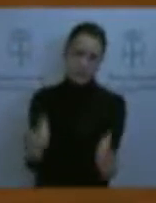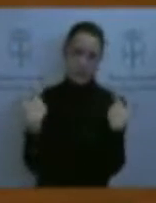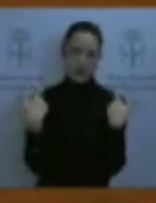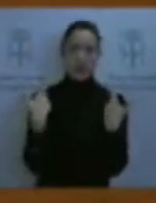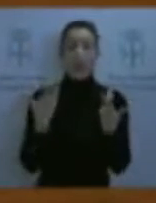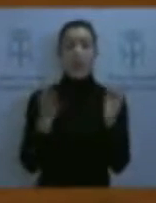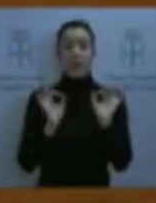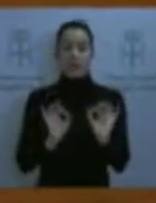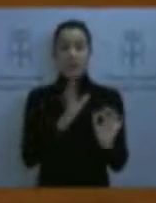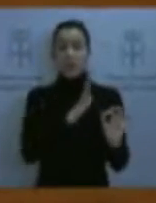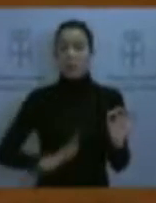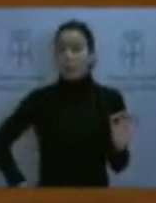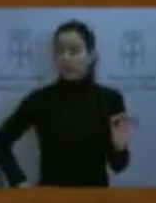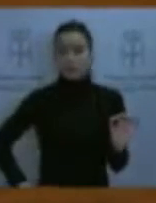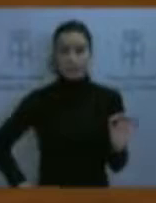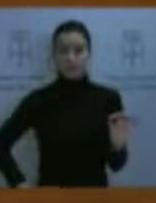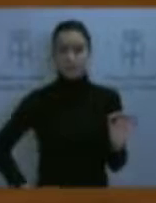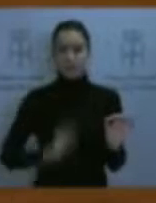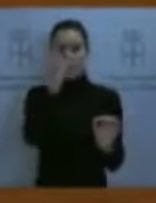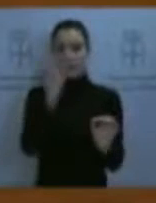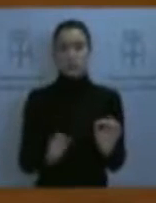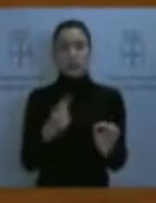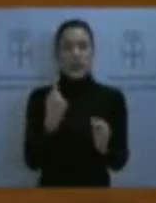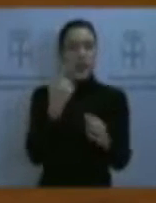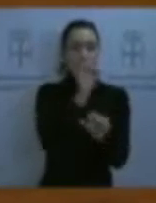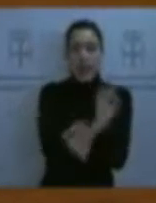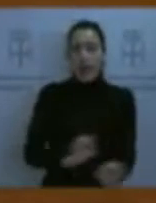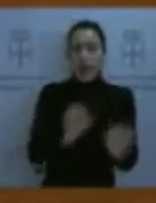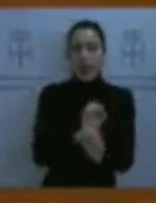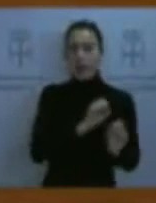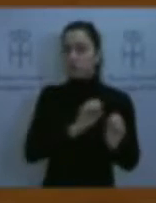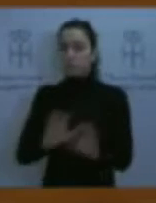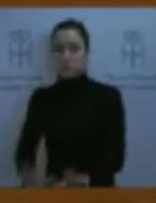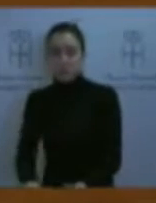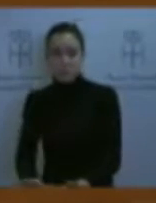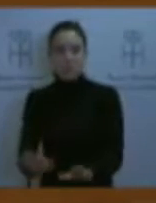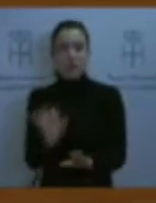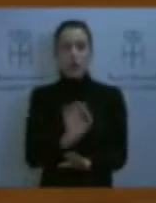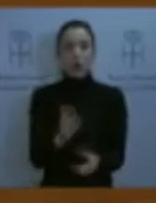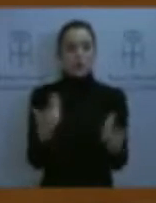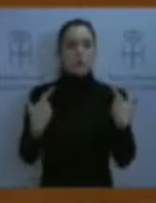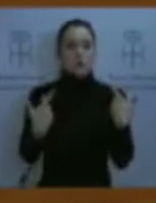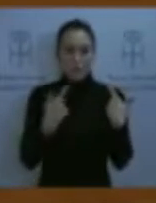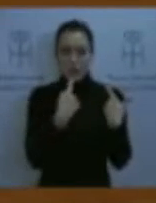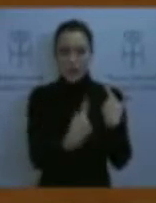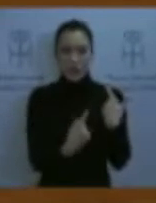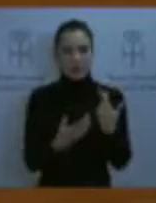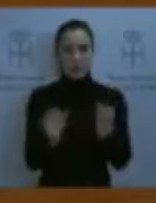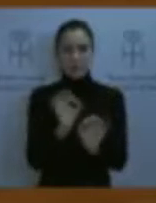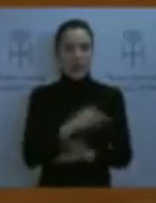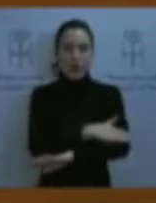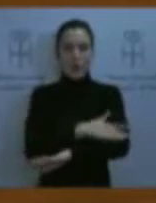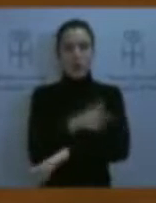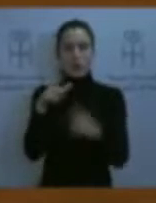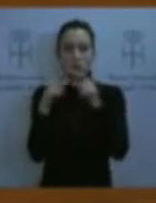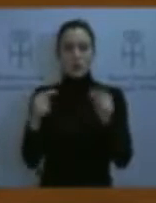sola dimisión ni la asunción de ninguna responsabilidad por parte del Gobierno autonómico, ¿no? Y después